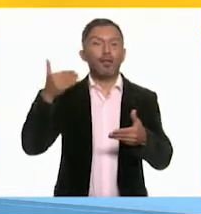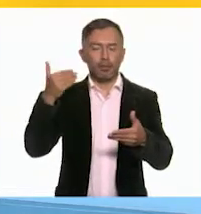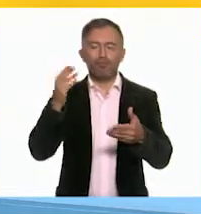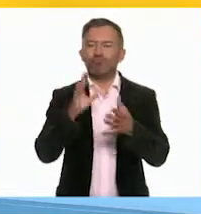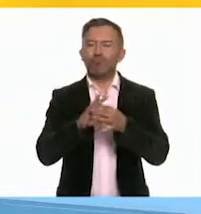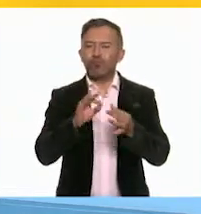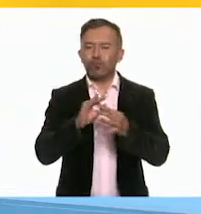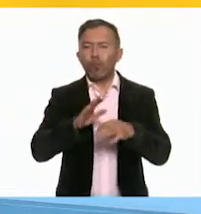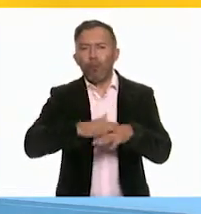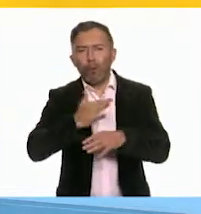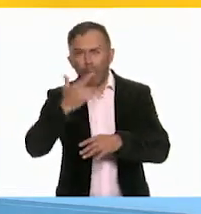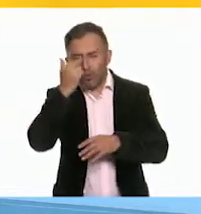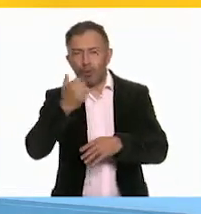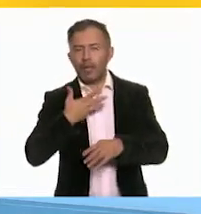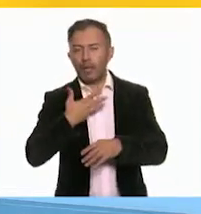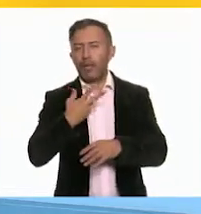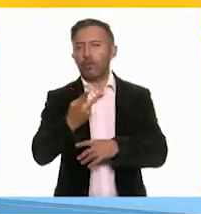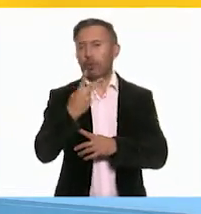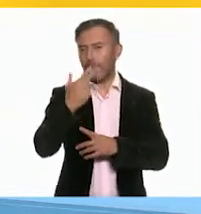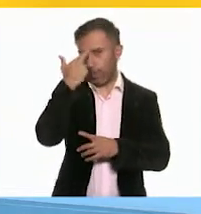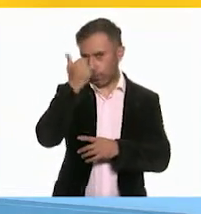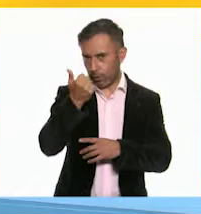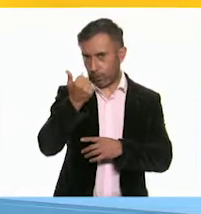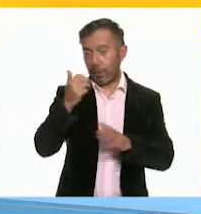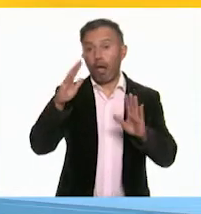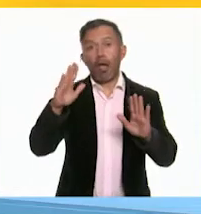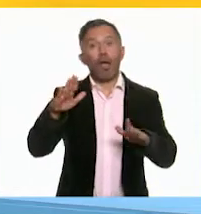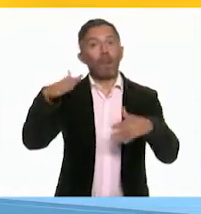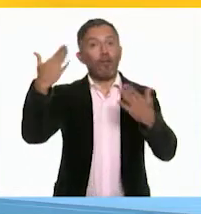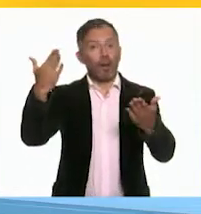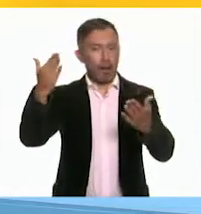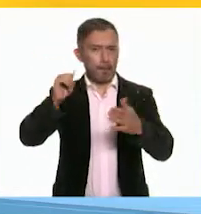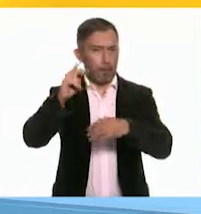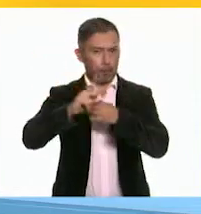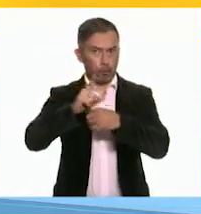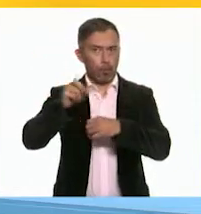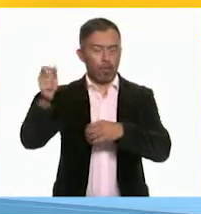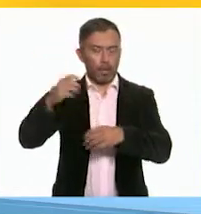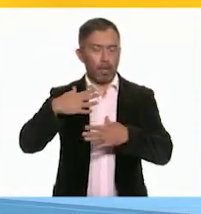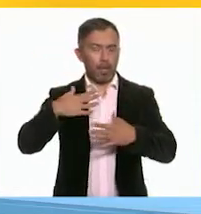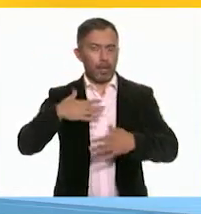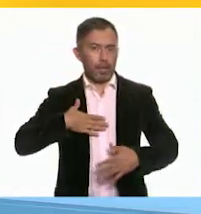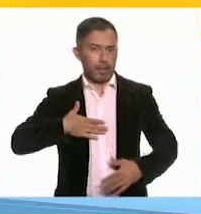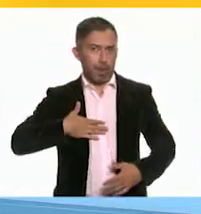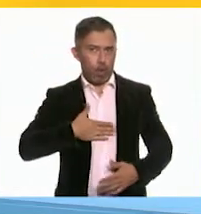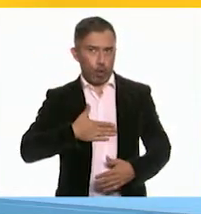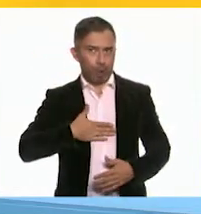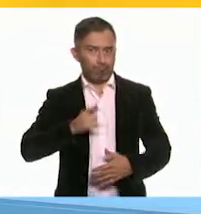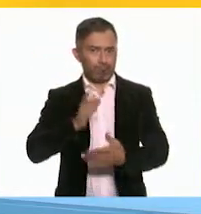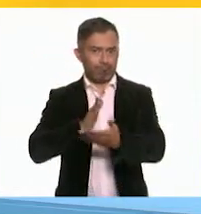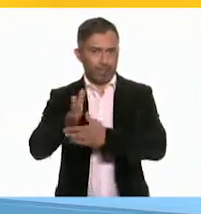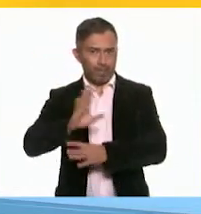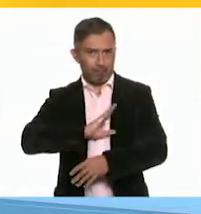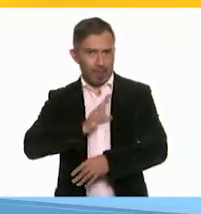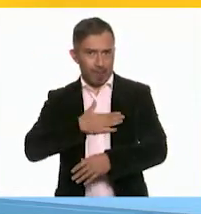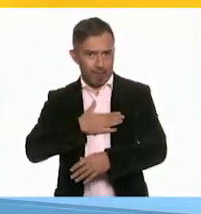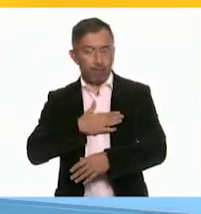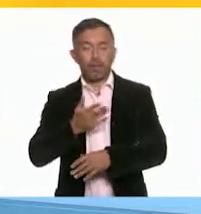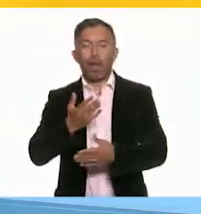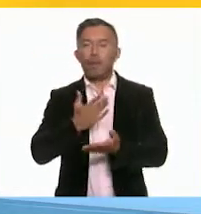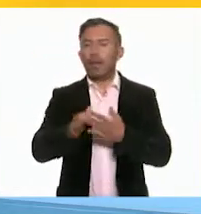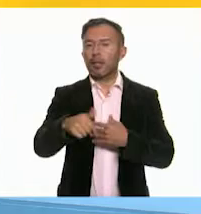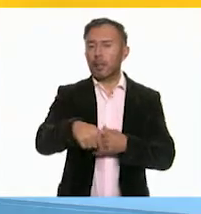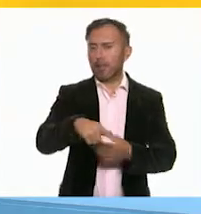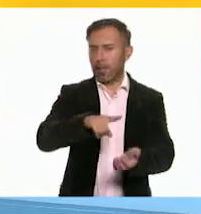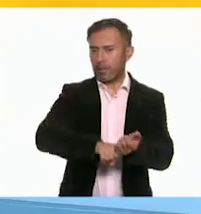dividimos en dos, en externas como la invasión napoleónica a España y en internas como el malestar social y político que se